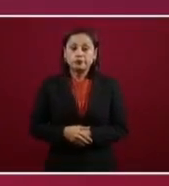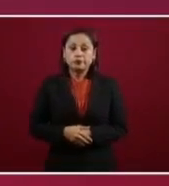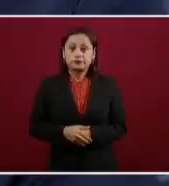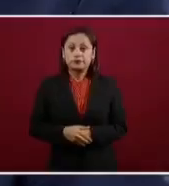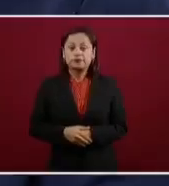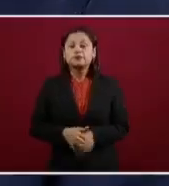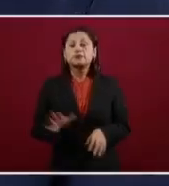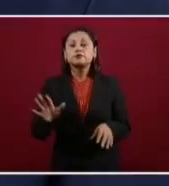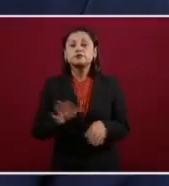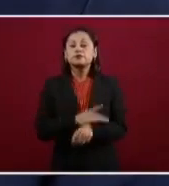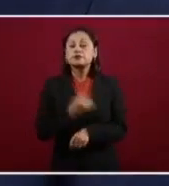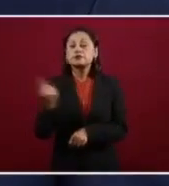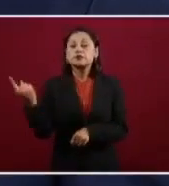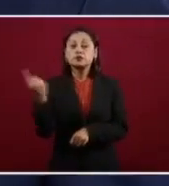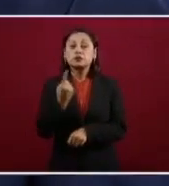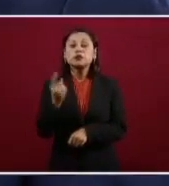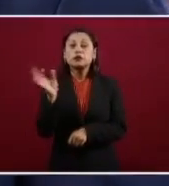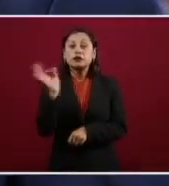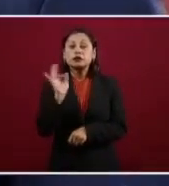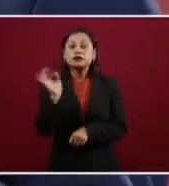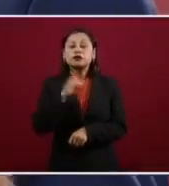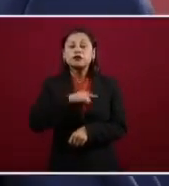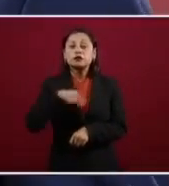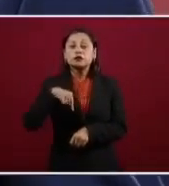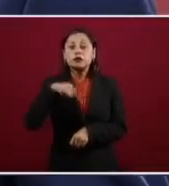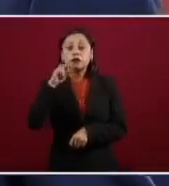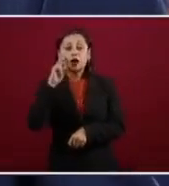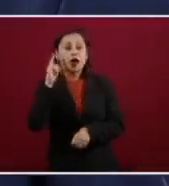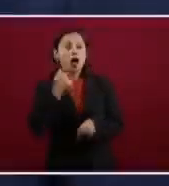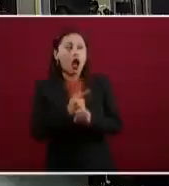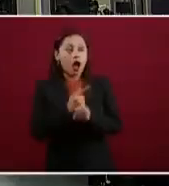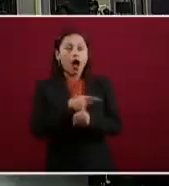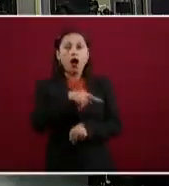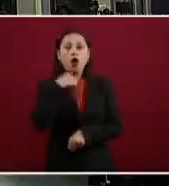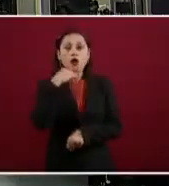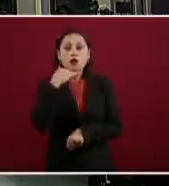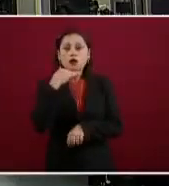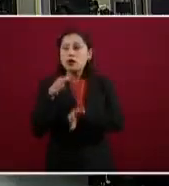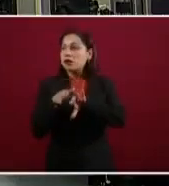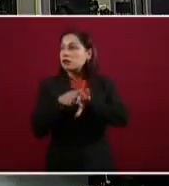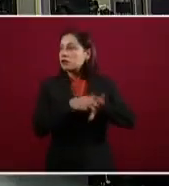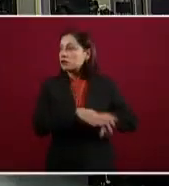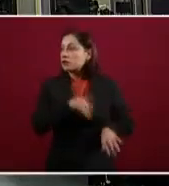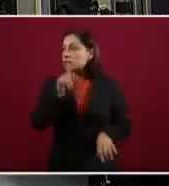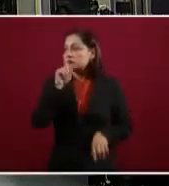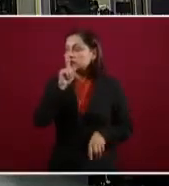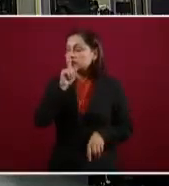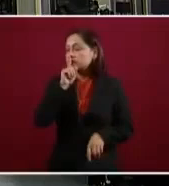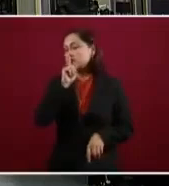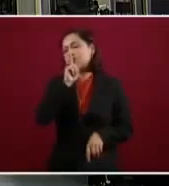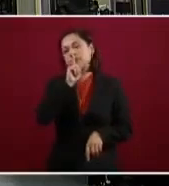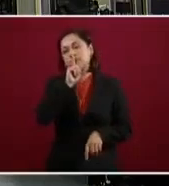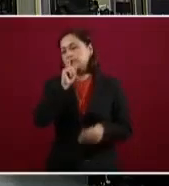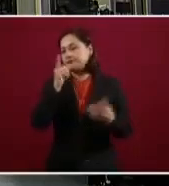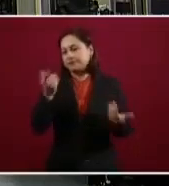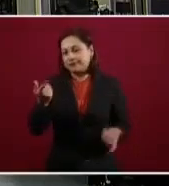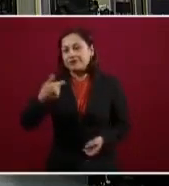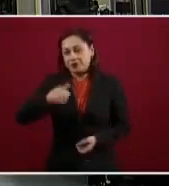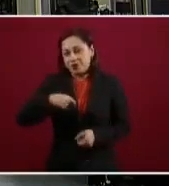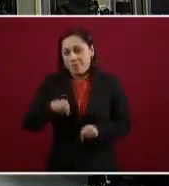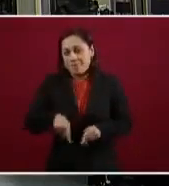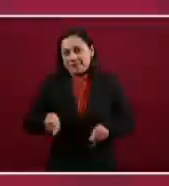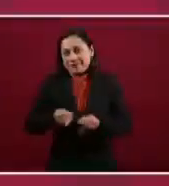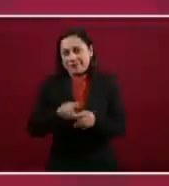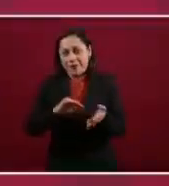estaríamos actuando como cómplice aquí ustedes mismos medir y le dirían con